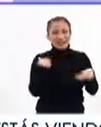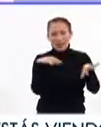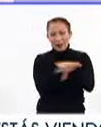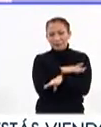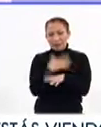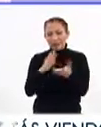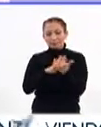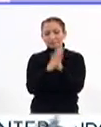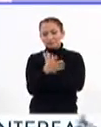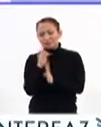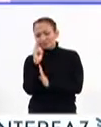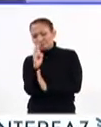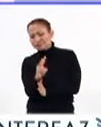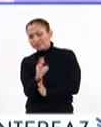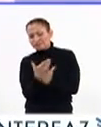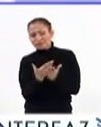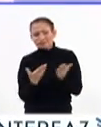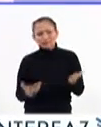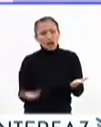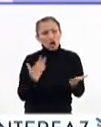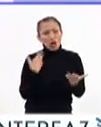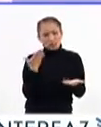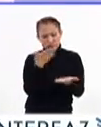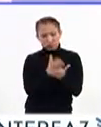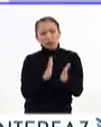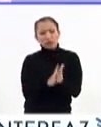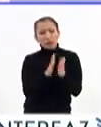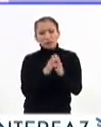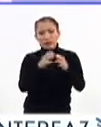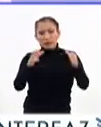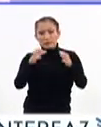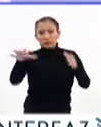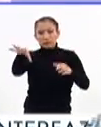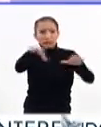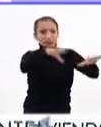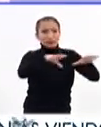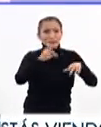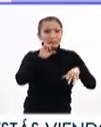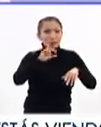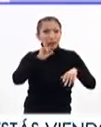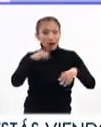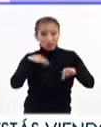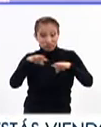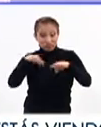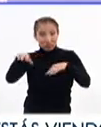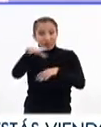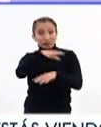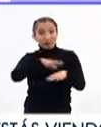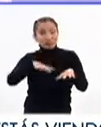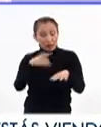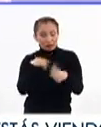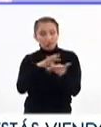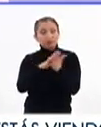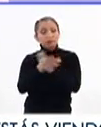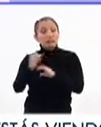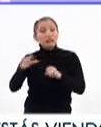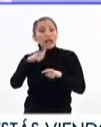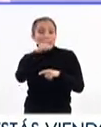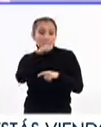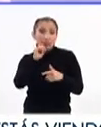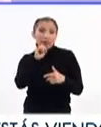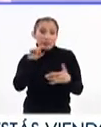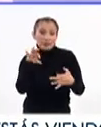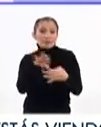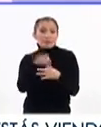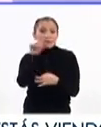evolucionado la sociedad y cómo se ha participado, cómo ha aumentado la participación de la mujer en la sociedad, pues es parte de esta evolución y el lenguaje tiene